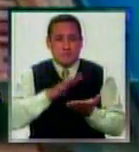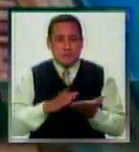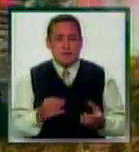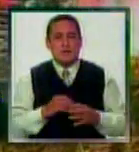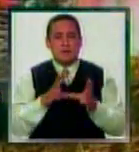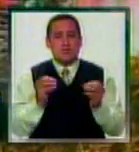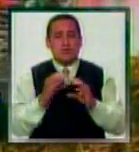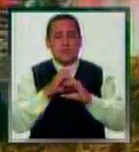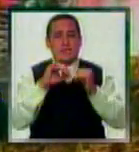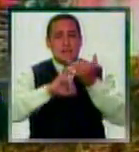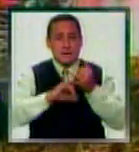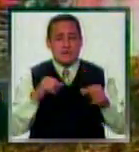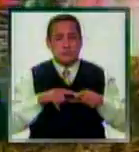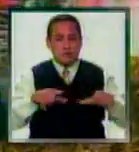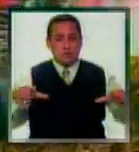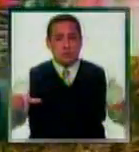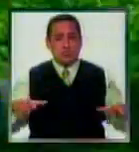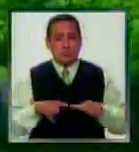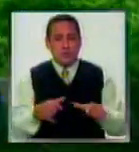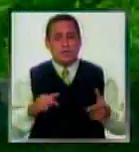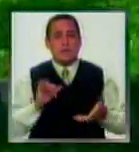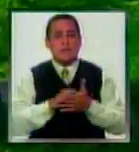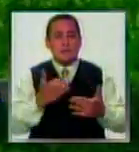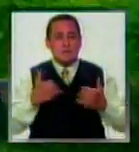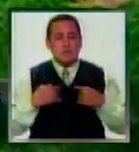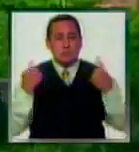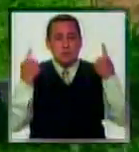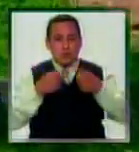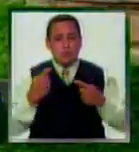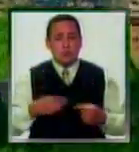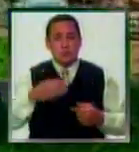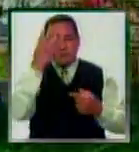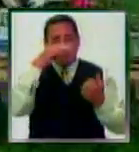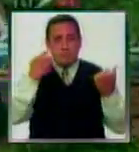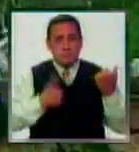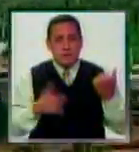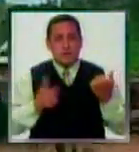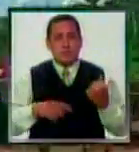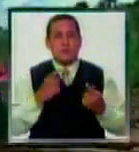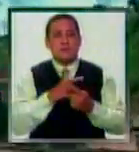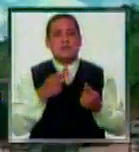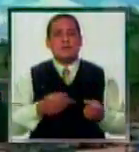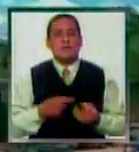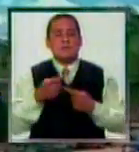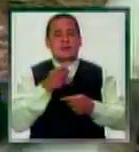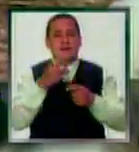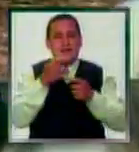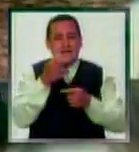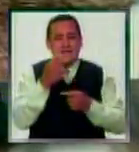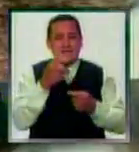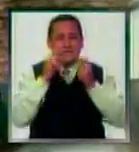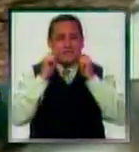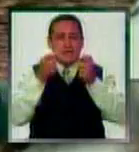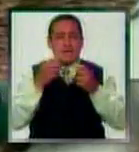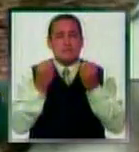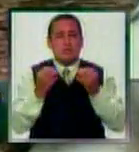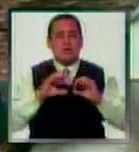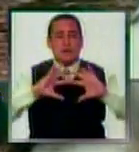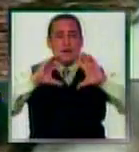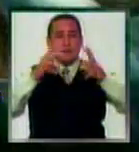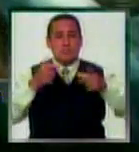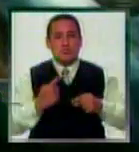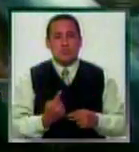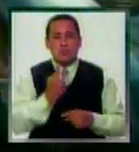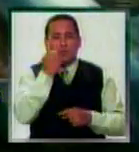hecho de que el gas del lote 88, que tenía como destino México, se iba a cuasi regalar, pues en el mundo